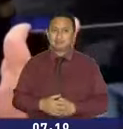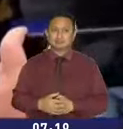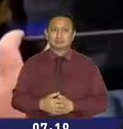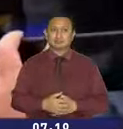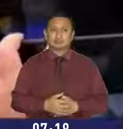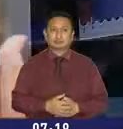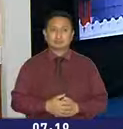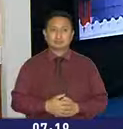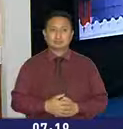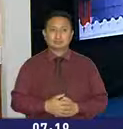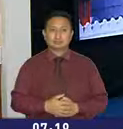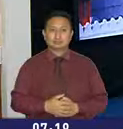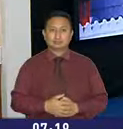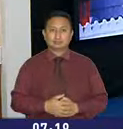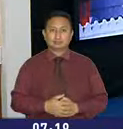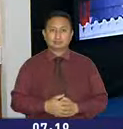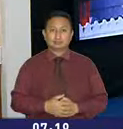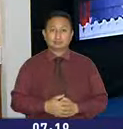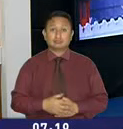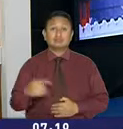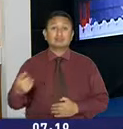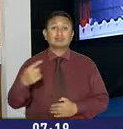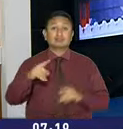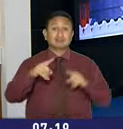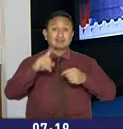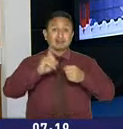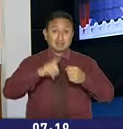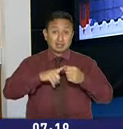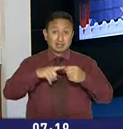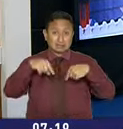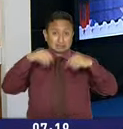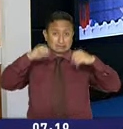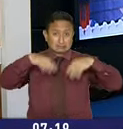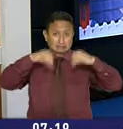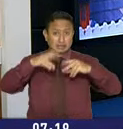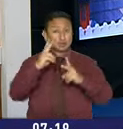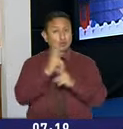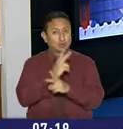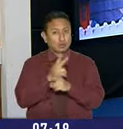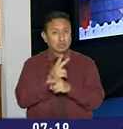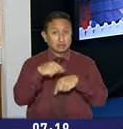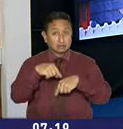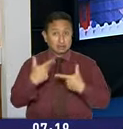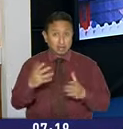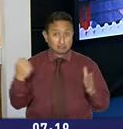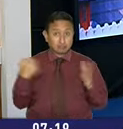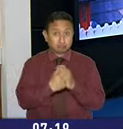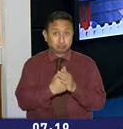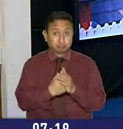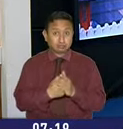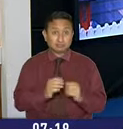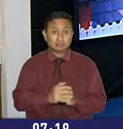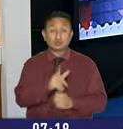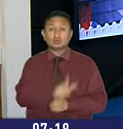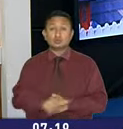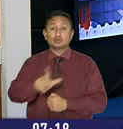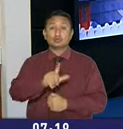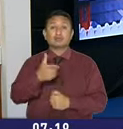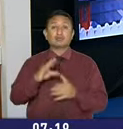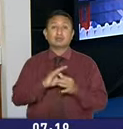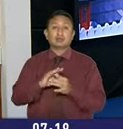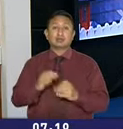ciudad en algunos puntos y hay que manejar con cuidado el caso. Se registran accidentes a esta hora en lunes. Sofía Intimilla está en el sector de El Trébol, en la José María